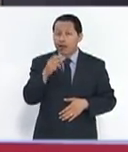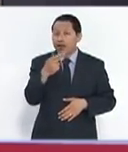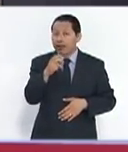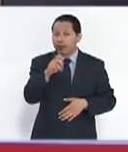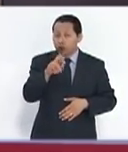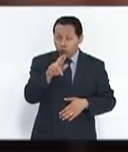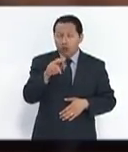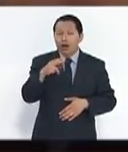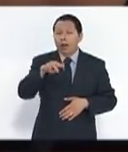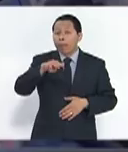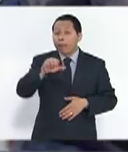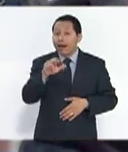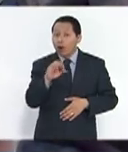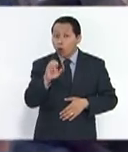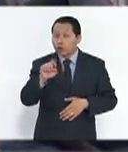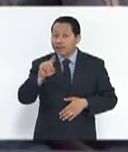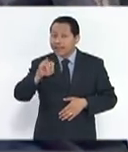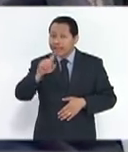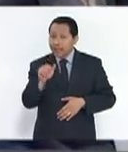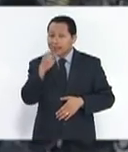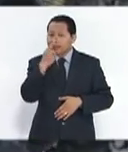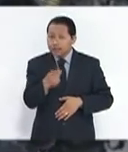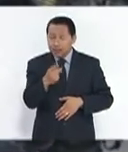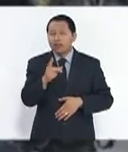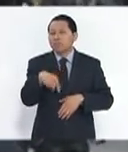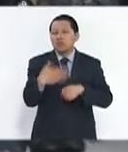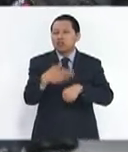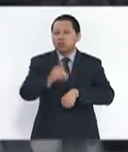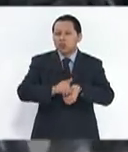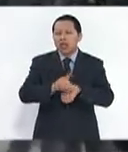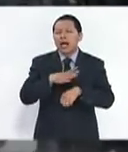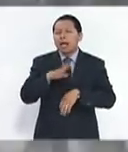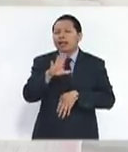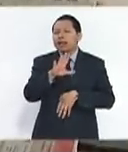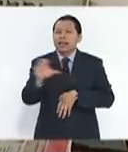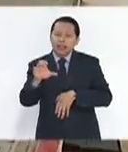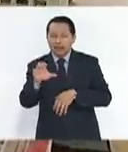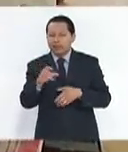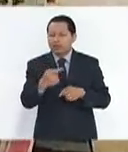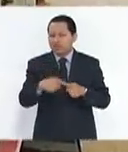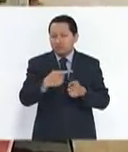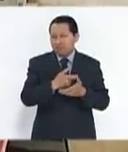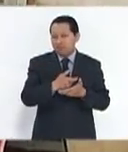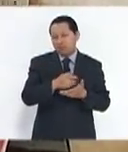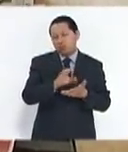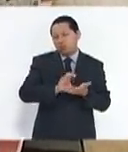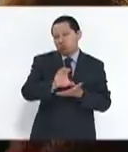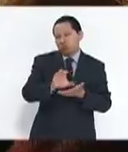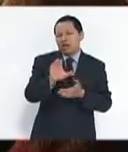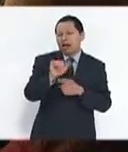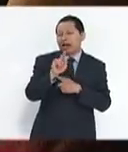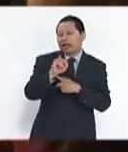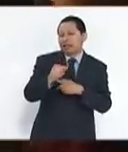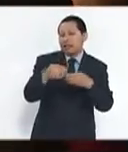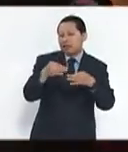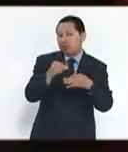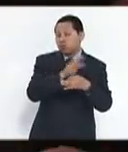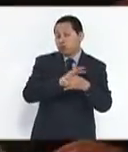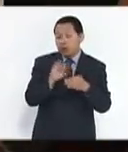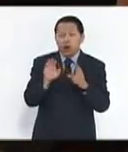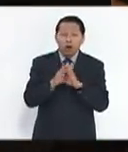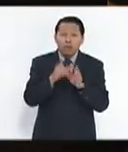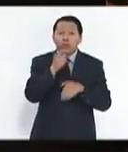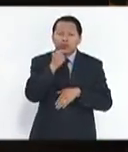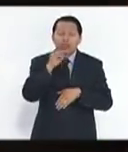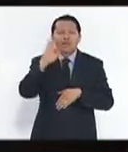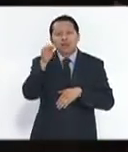Marcos Díaz, adelantó que entregarán 520,000 cartillas a policías federales, estatales y municipales para que conozca cuáles